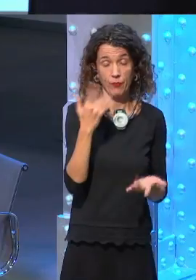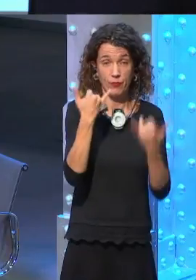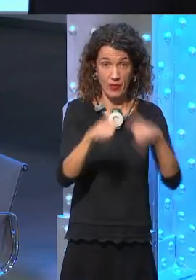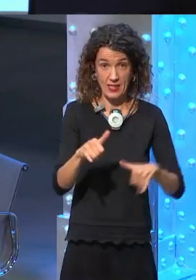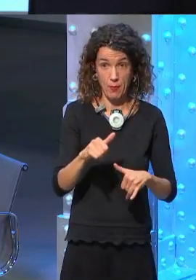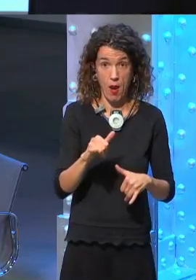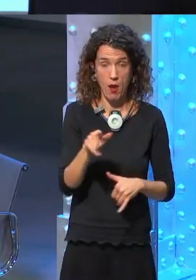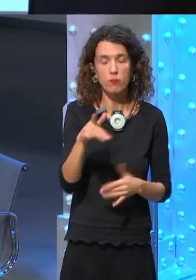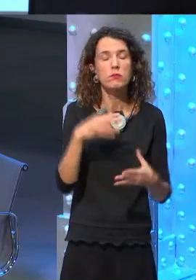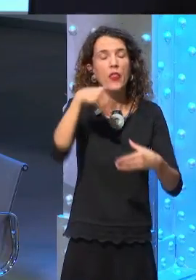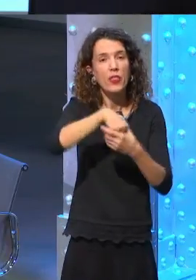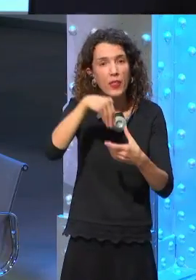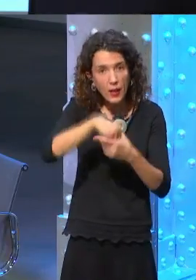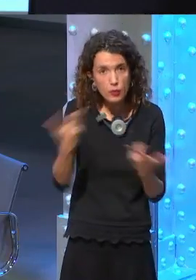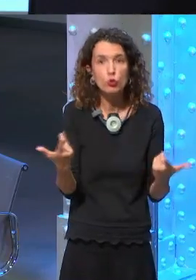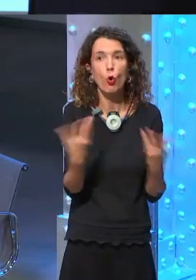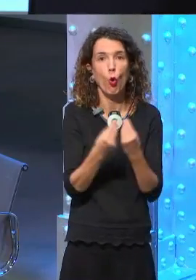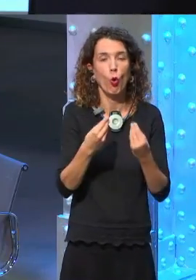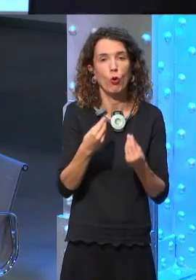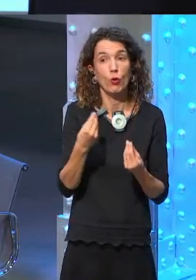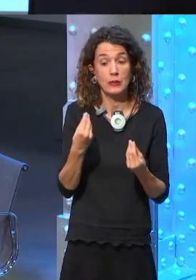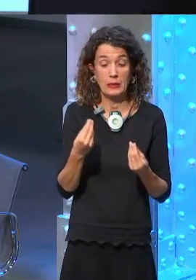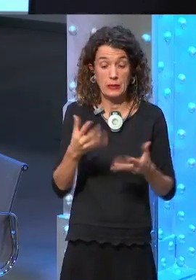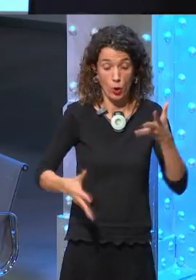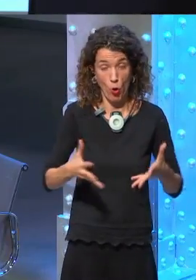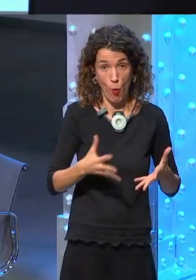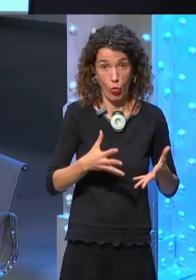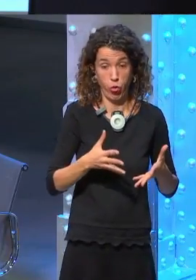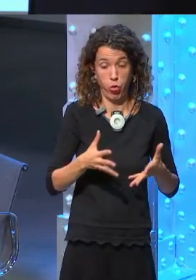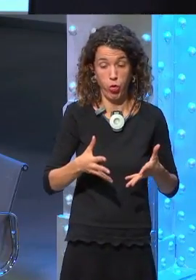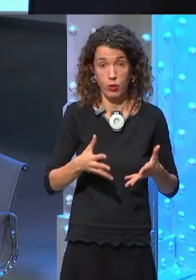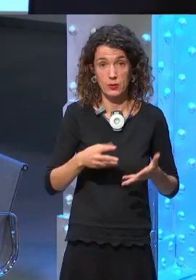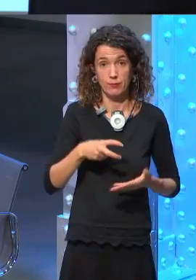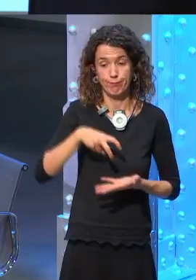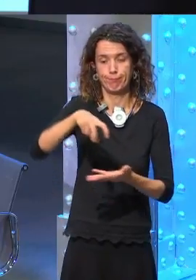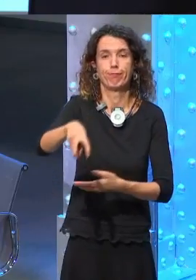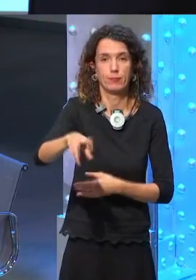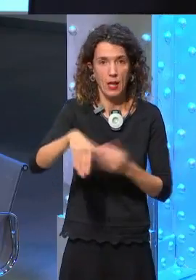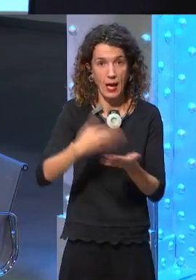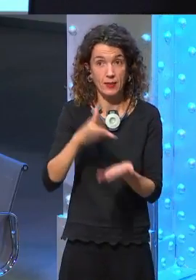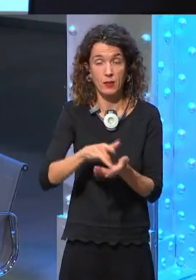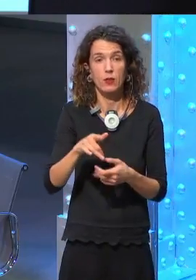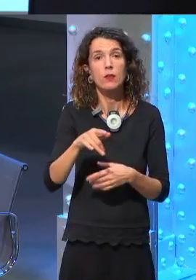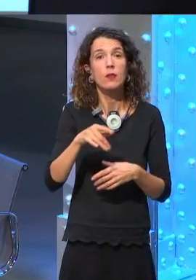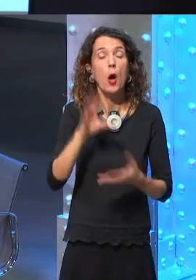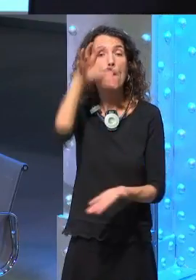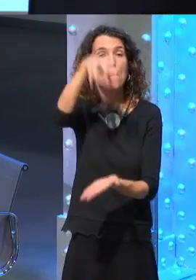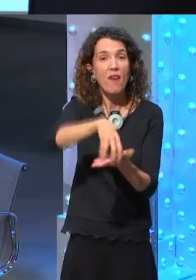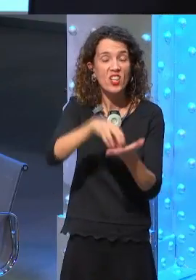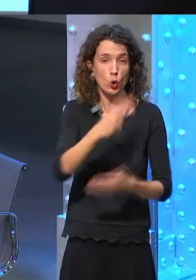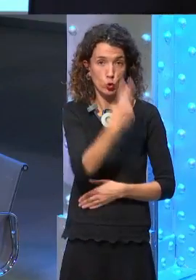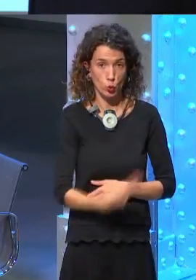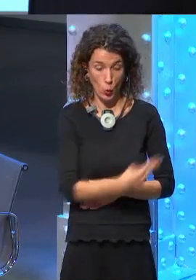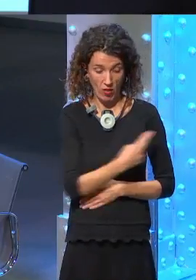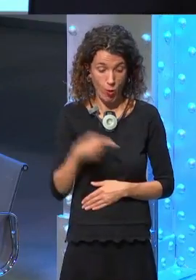robot en el contenedor de transporte hasta el lugar que es ubicado justo delante del pabellón